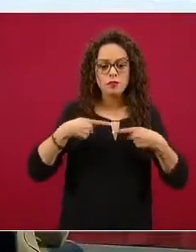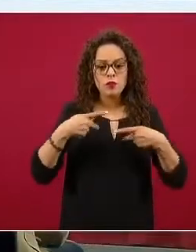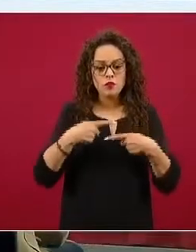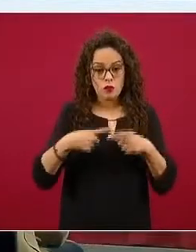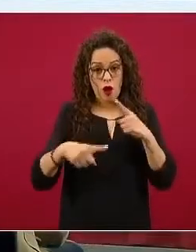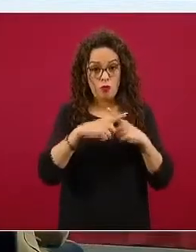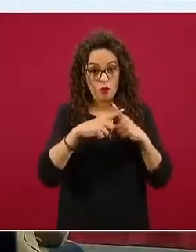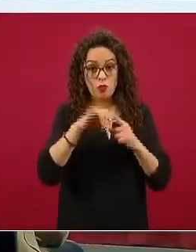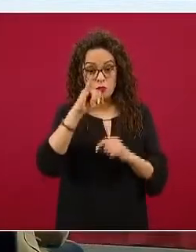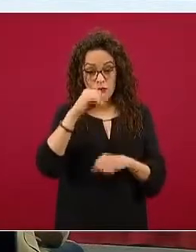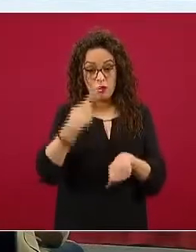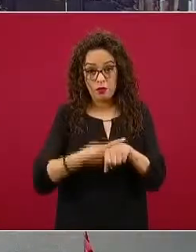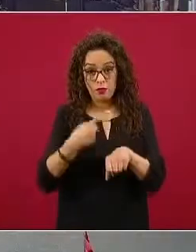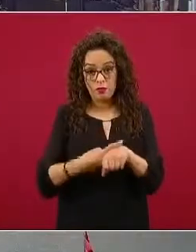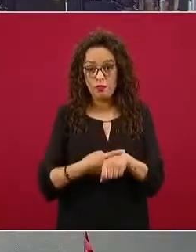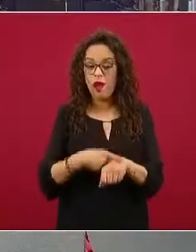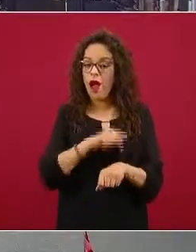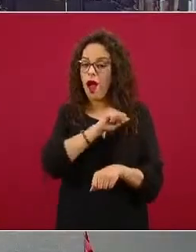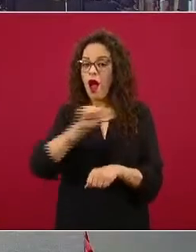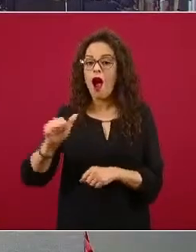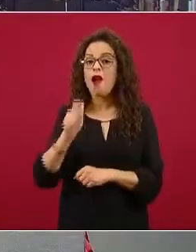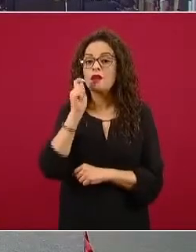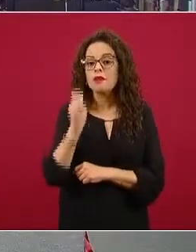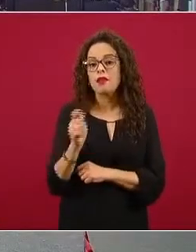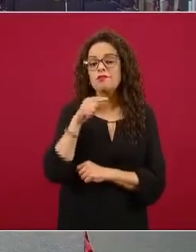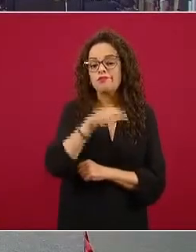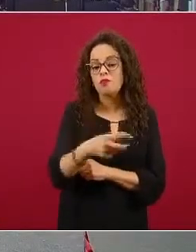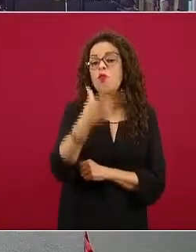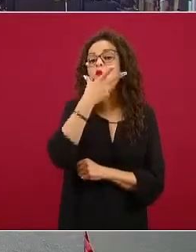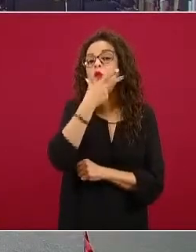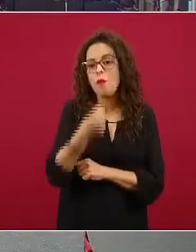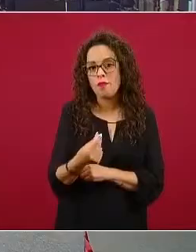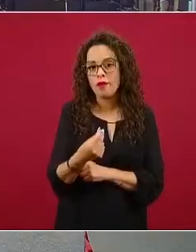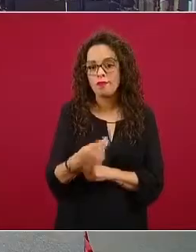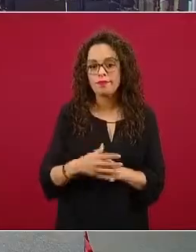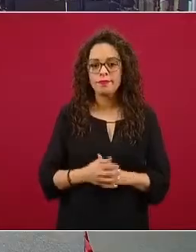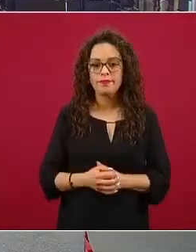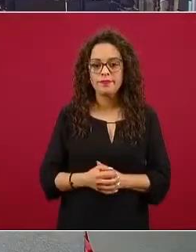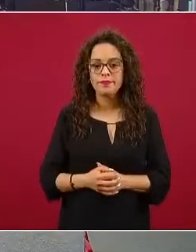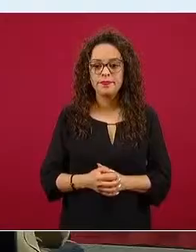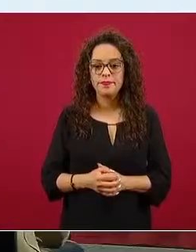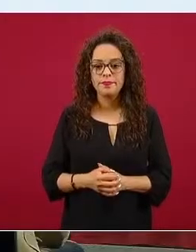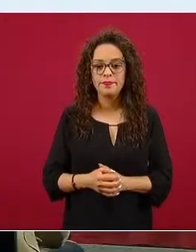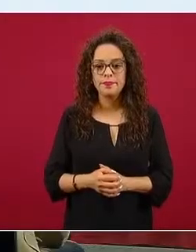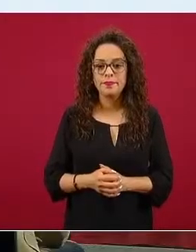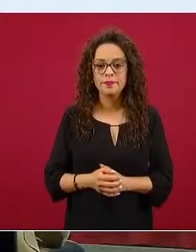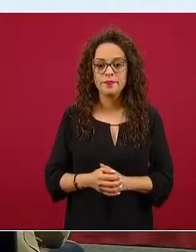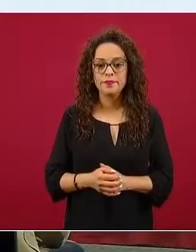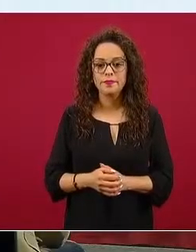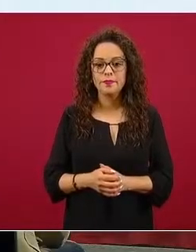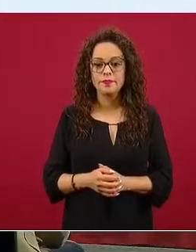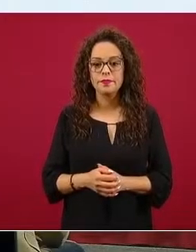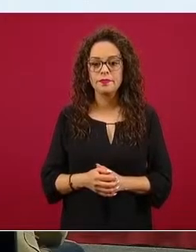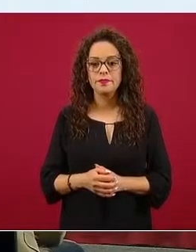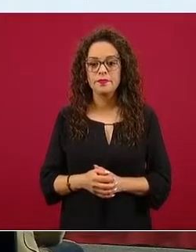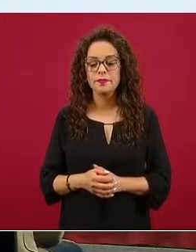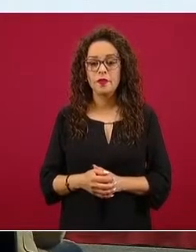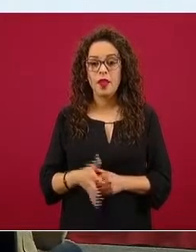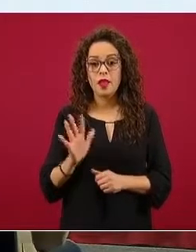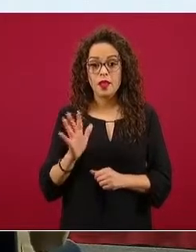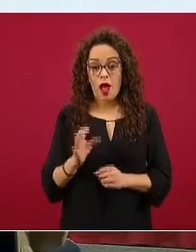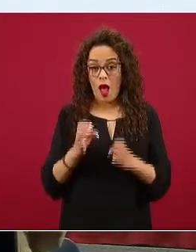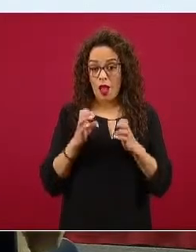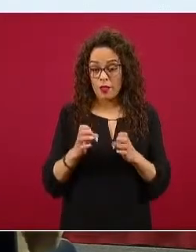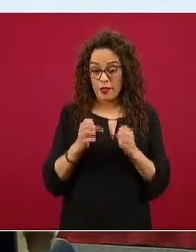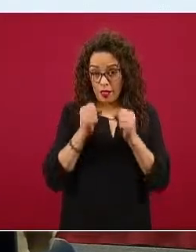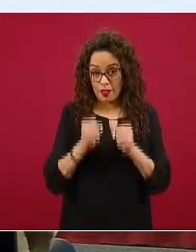positivos en el sexo masculino. La que sigue, por favor. Cuando vemos los casos confirmados por